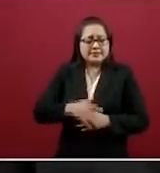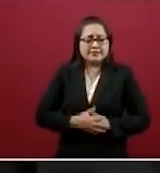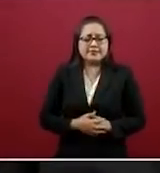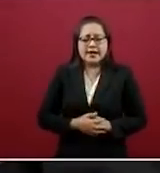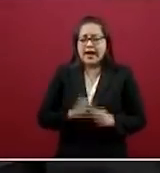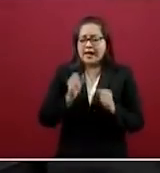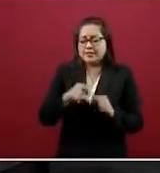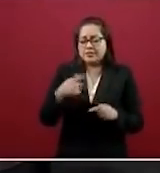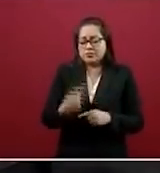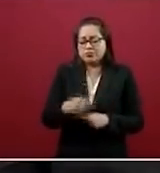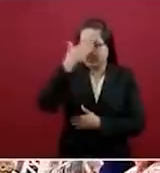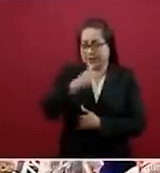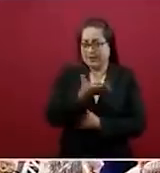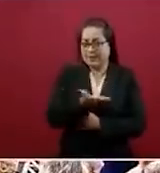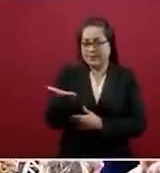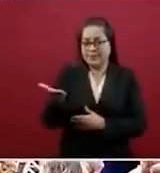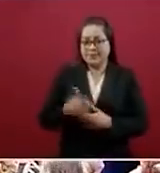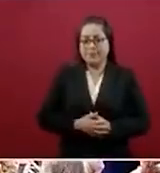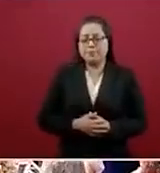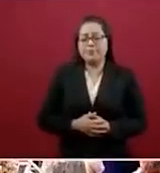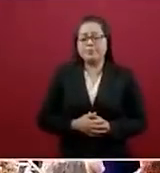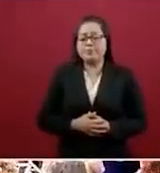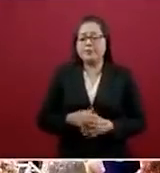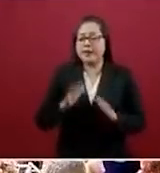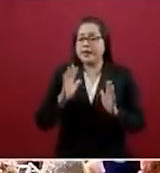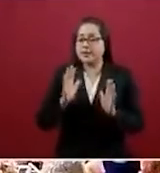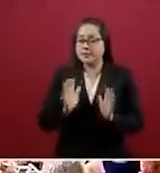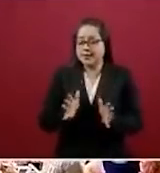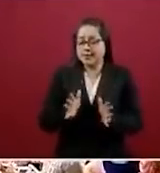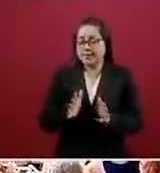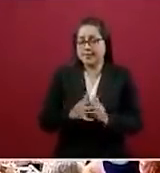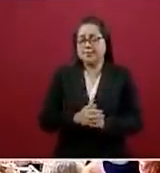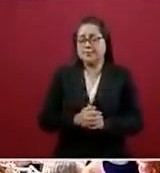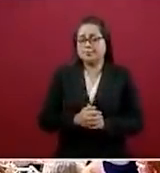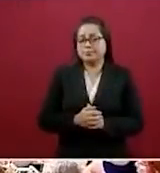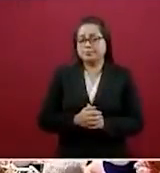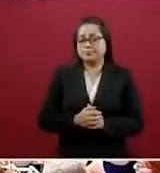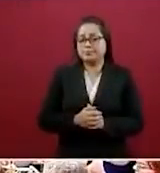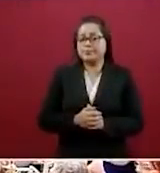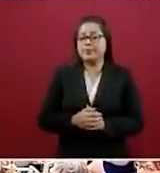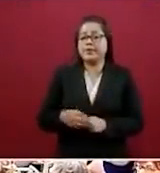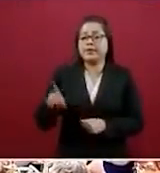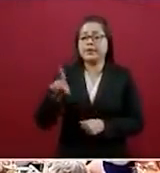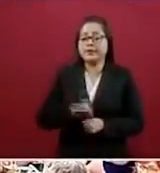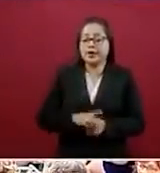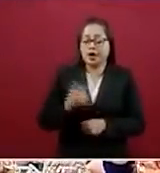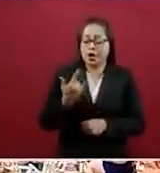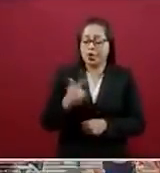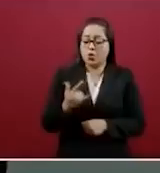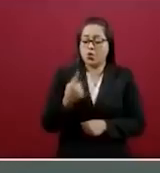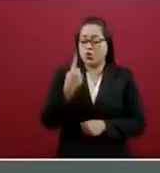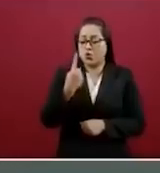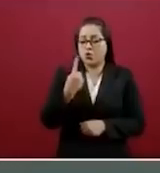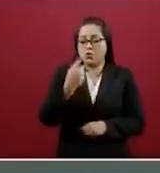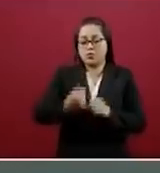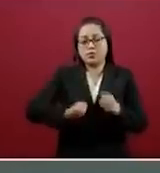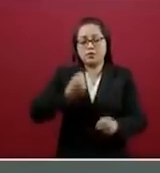en un país como el nuestro. Se logró el día 1 de julio del año pasado,